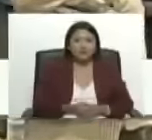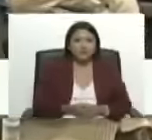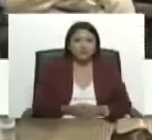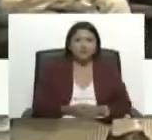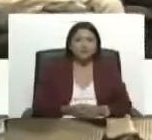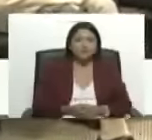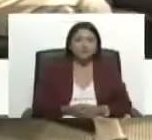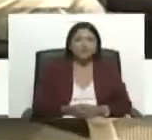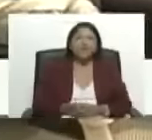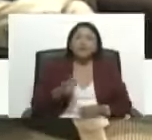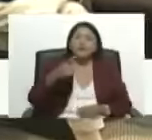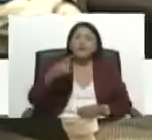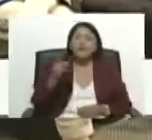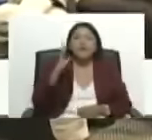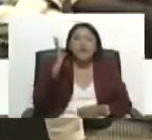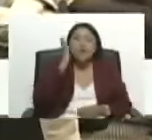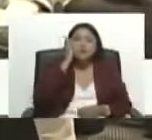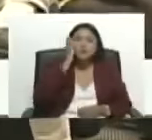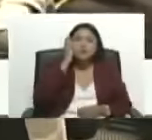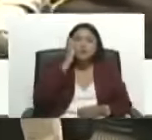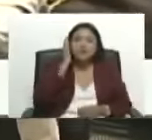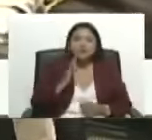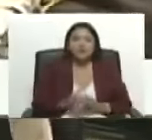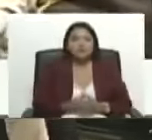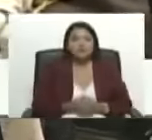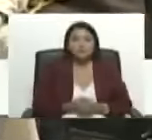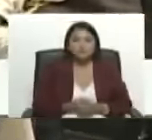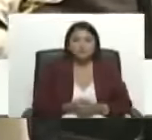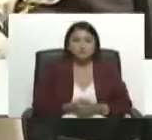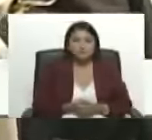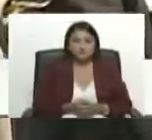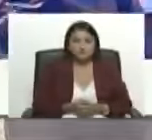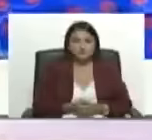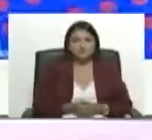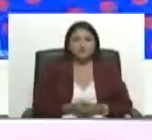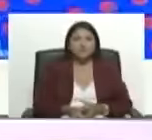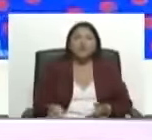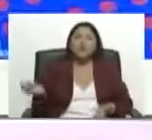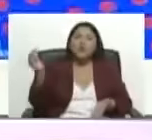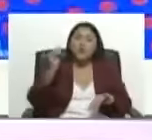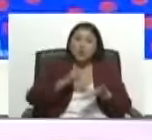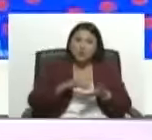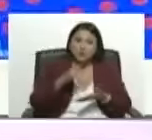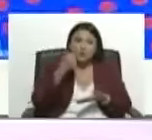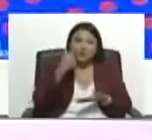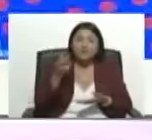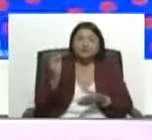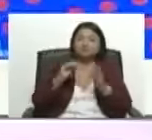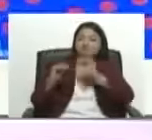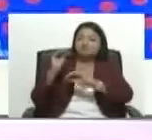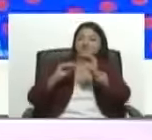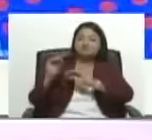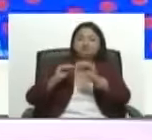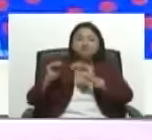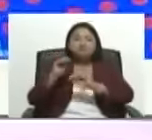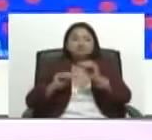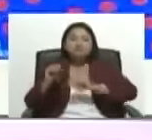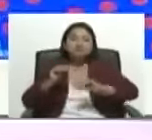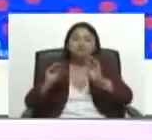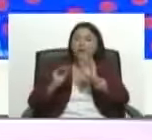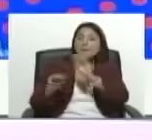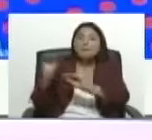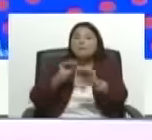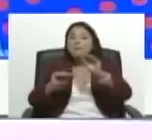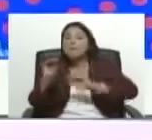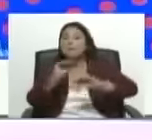Ellos lo saben. Y por eso buscan, vuelvo por favor las cámaras, buscan maquillarse, una pintura aquí, otra